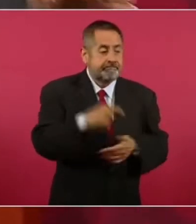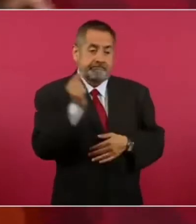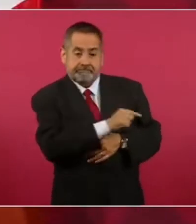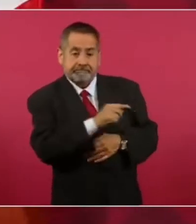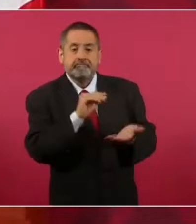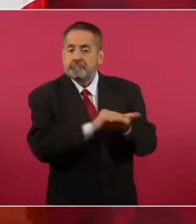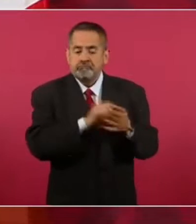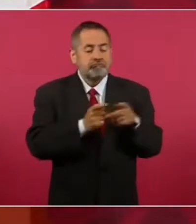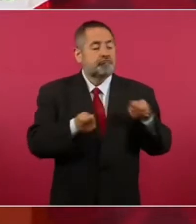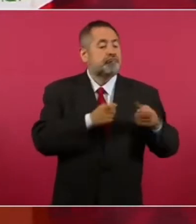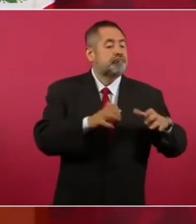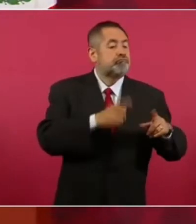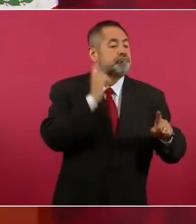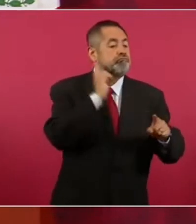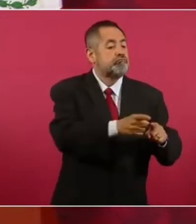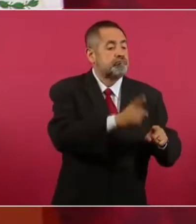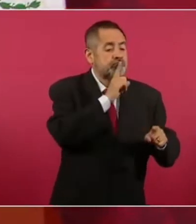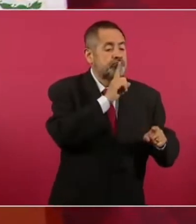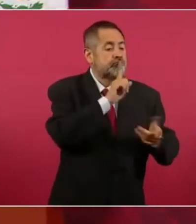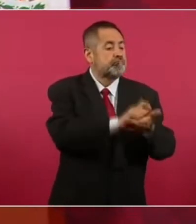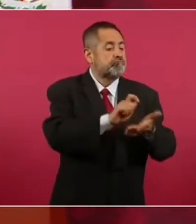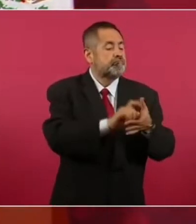de intelectuales,